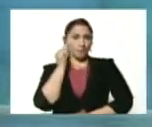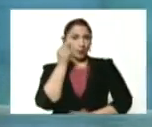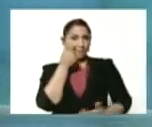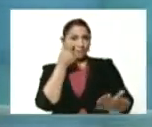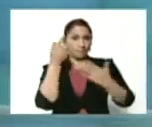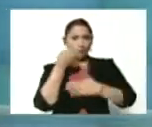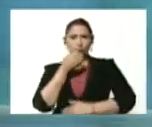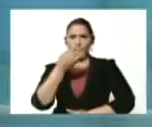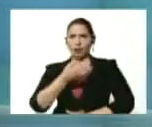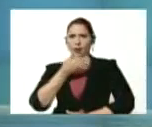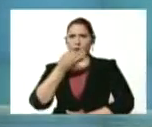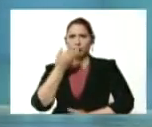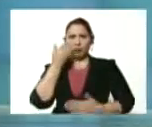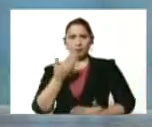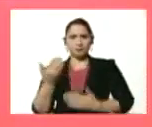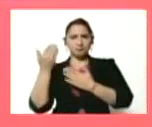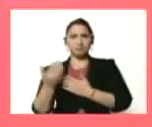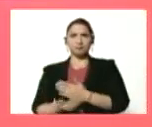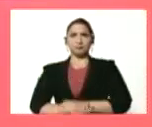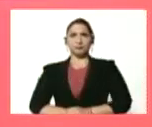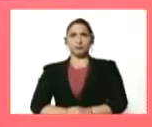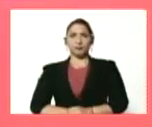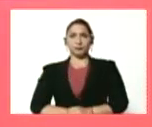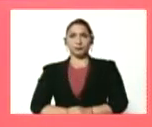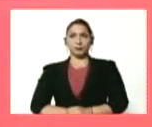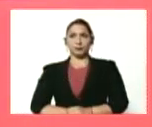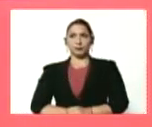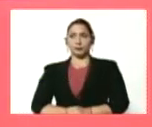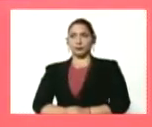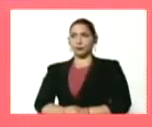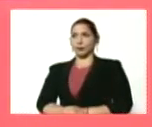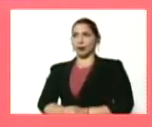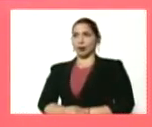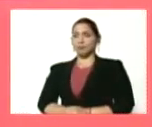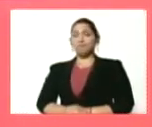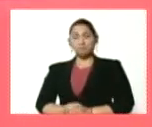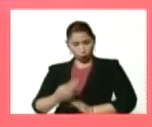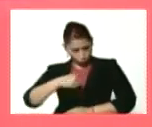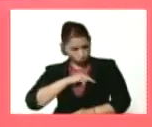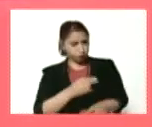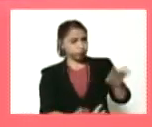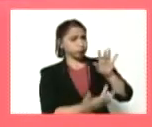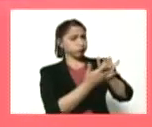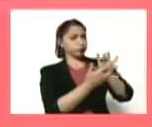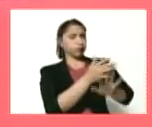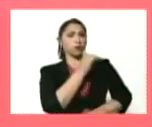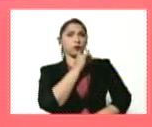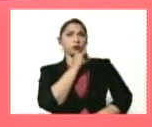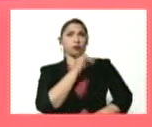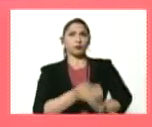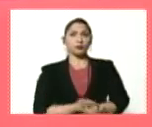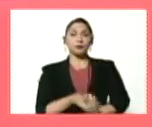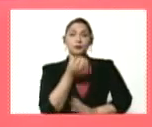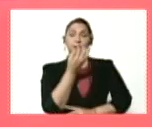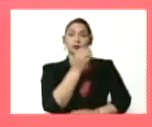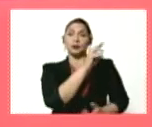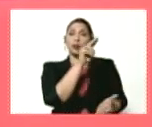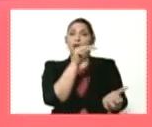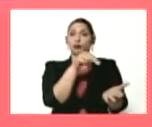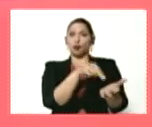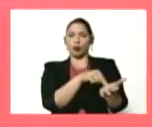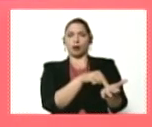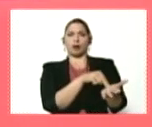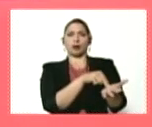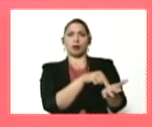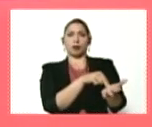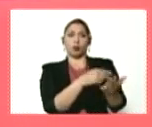Cabrera. Buenas tardes, Gisette, adelante. Así es, Carlos, establecemos contacto desde el hemiciclo protocolar de la Asamblea